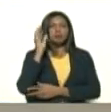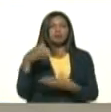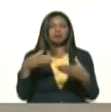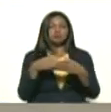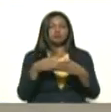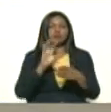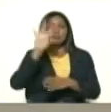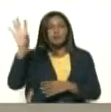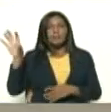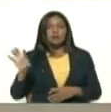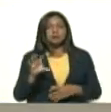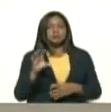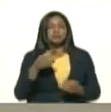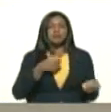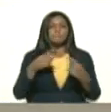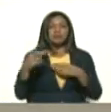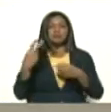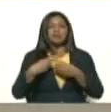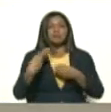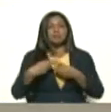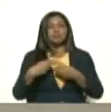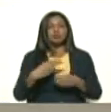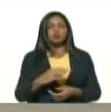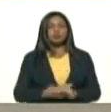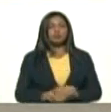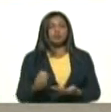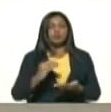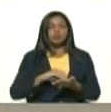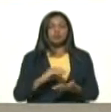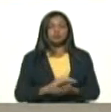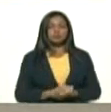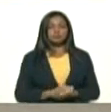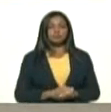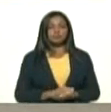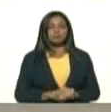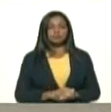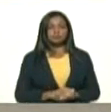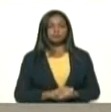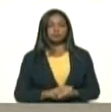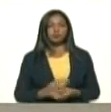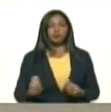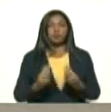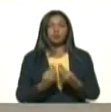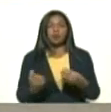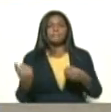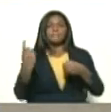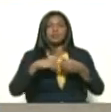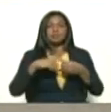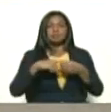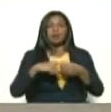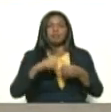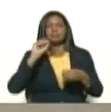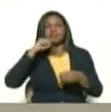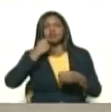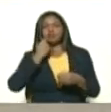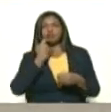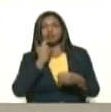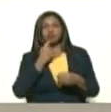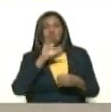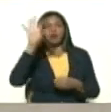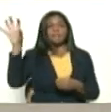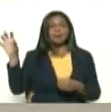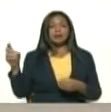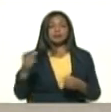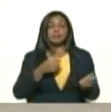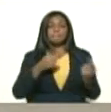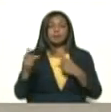Organización de Países Exportadores de Petróleo, OPEP Plus, con la participación de Rusia y de los países exportadores de